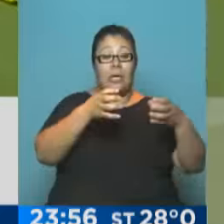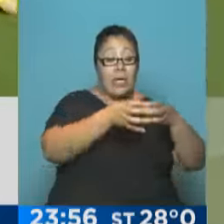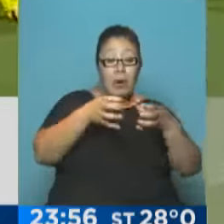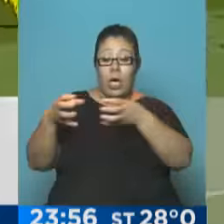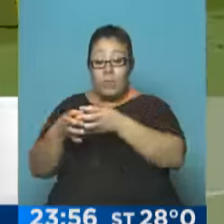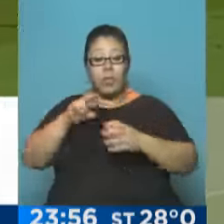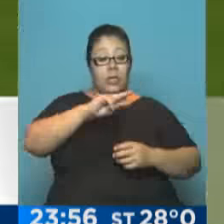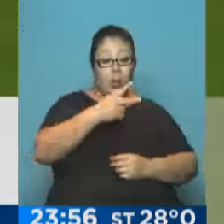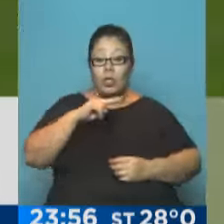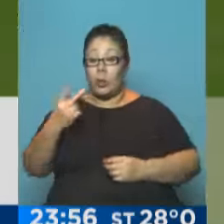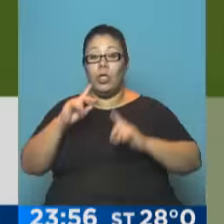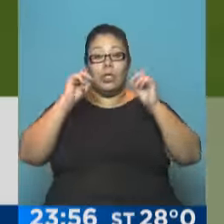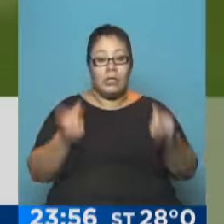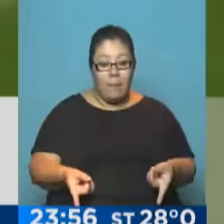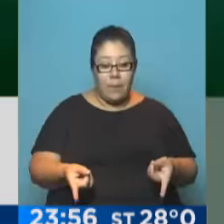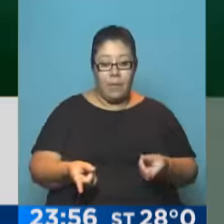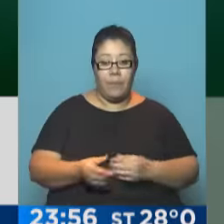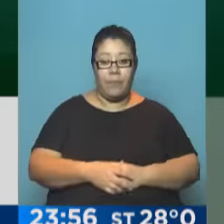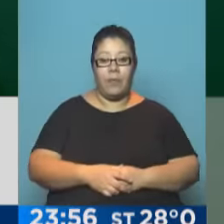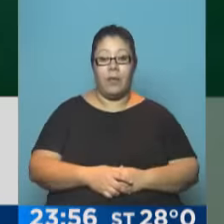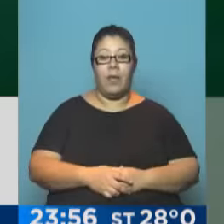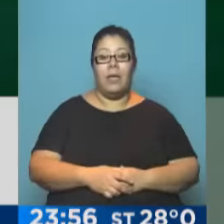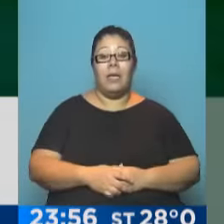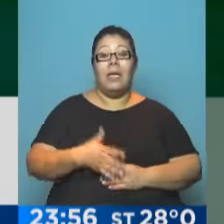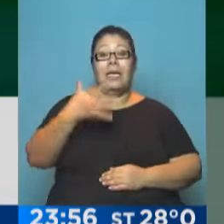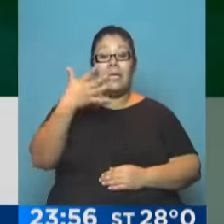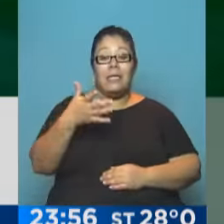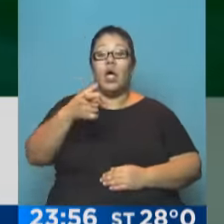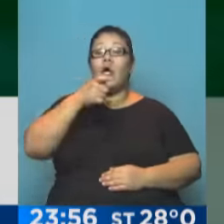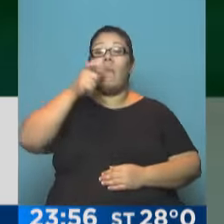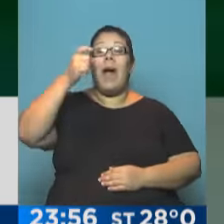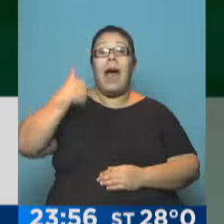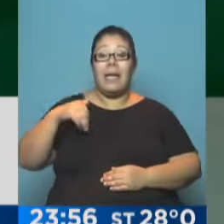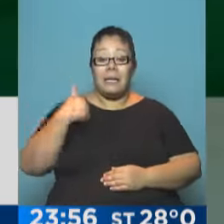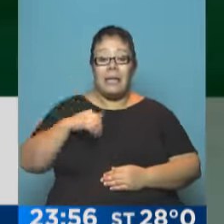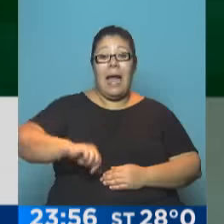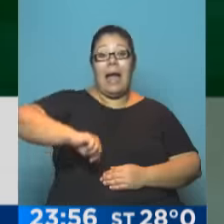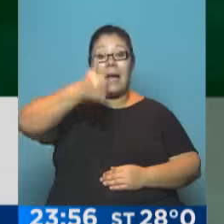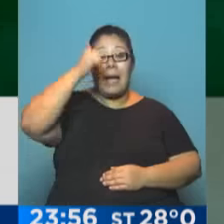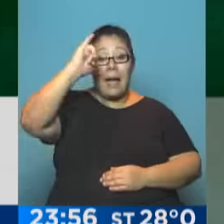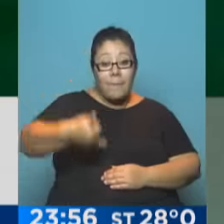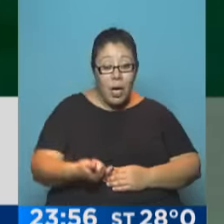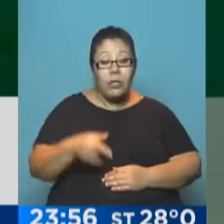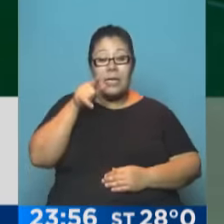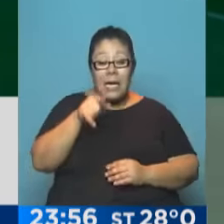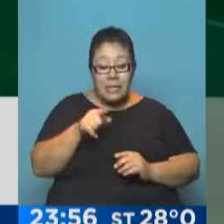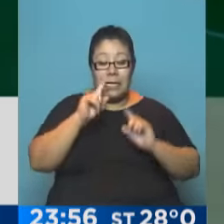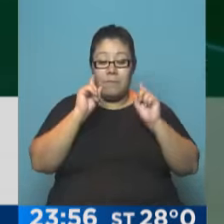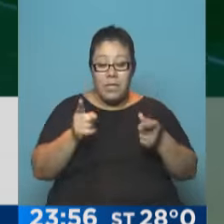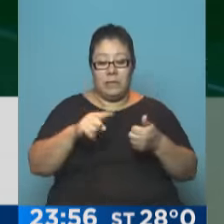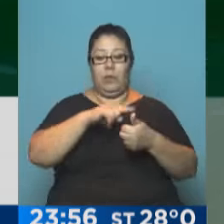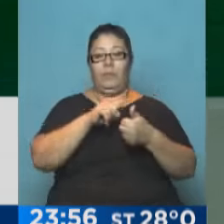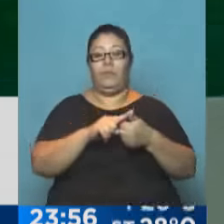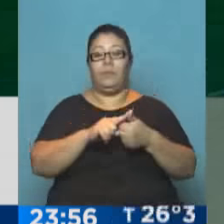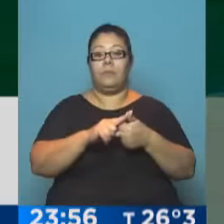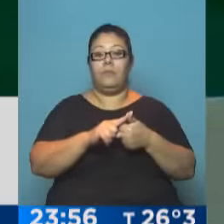Argentina tiene 5 cupos para los equipos. El quinto va a ser el ganador de la Copa Argentina. Bien. Y el ganador de la Copa Argentina más el ganador de ese